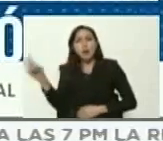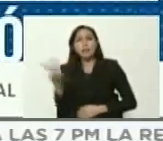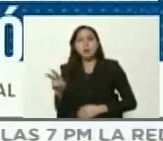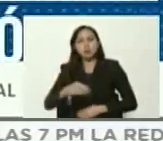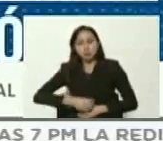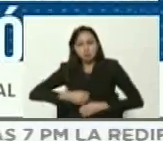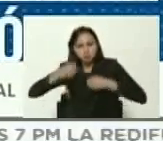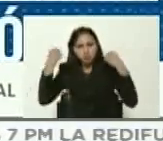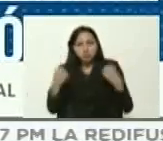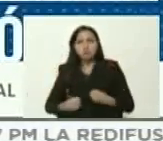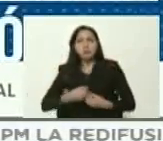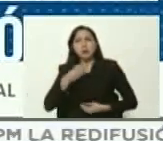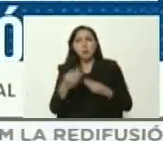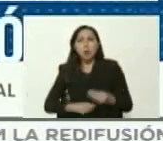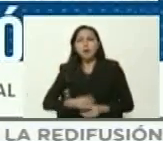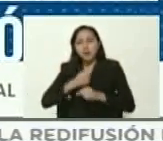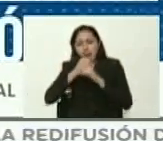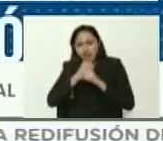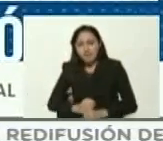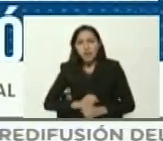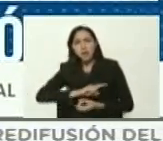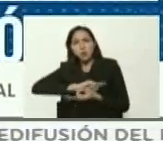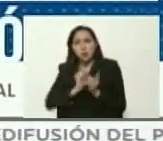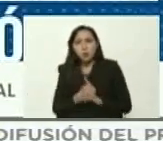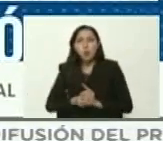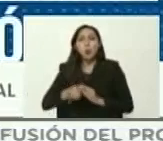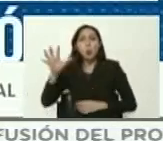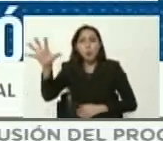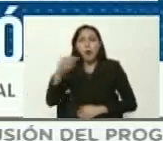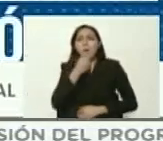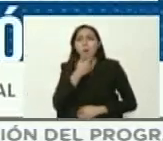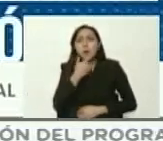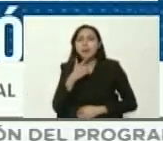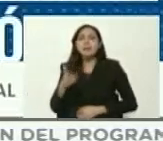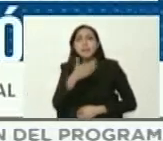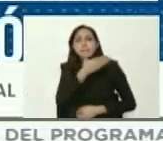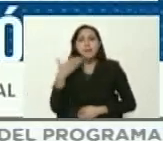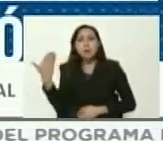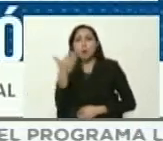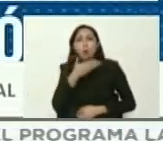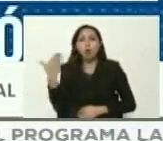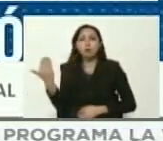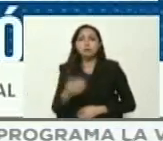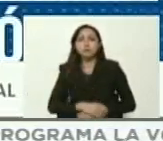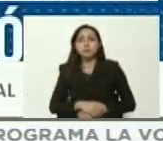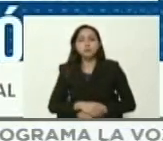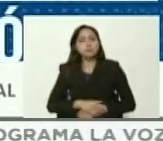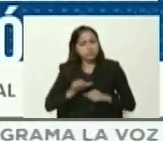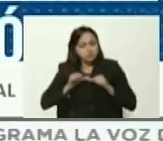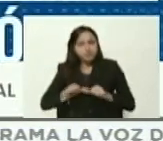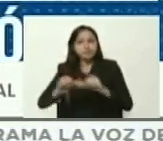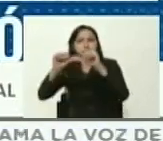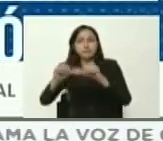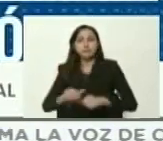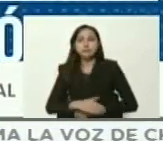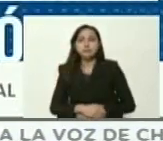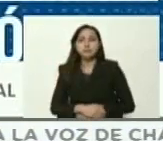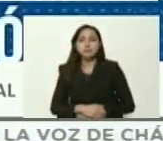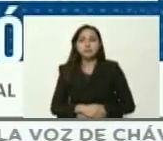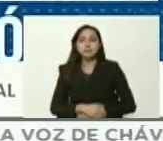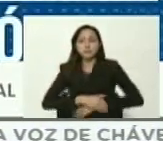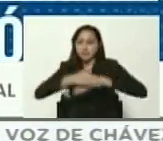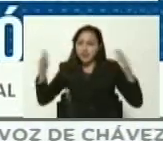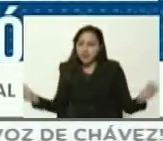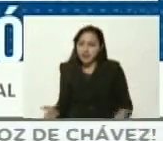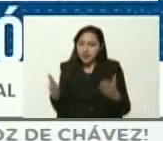vamos a renovar la esperanza de una patria buena, bonita, mejor. Vamos a salir adelante,